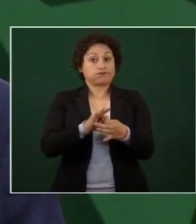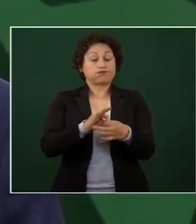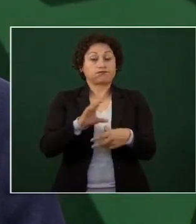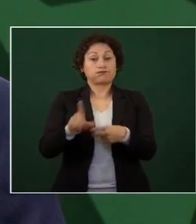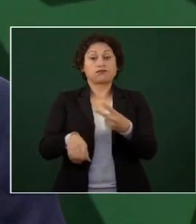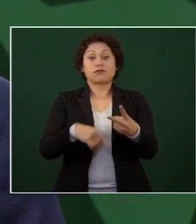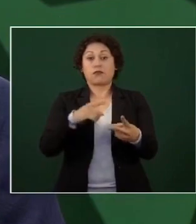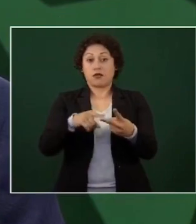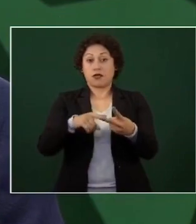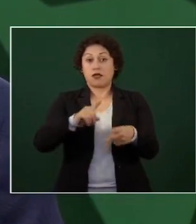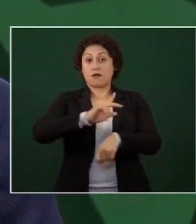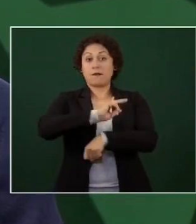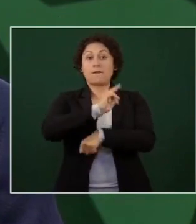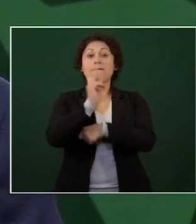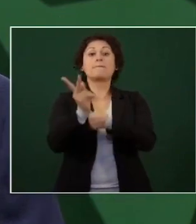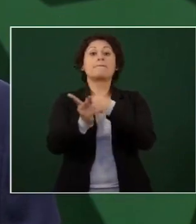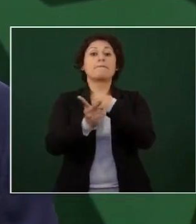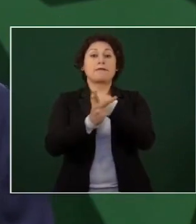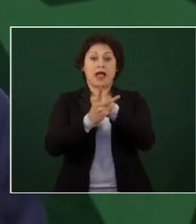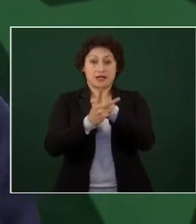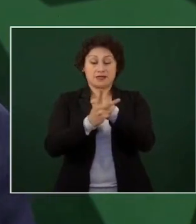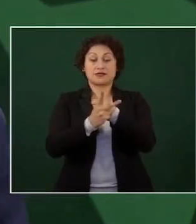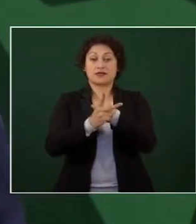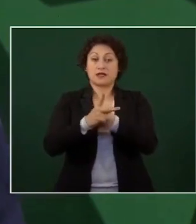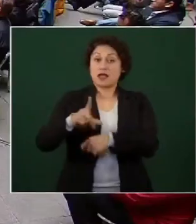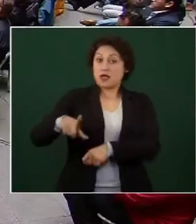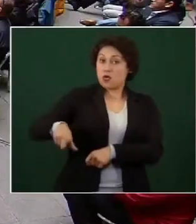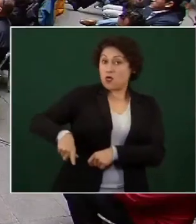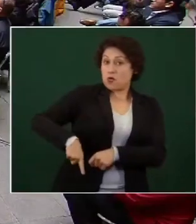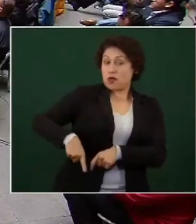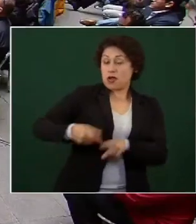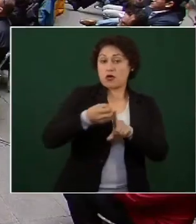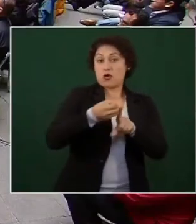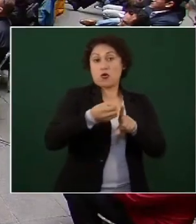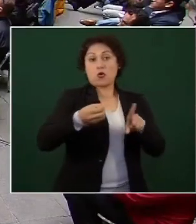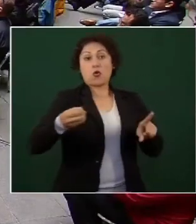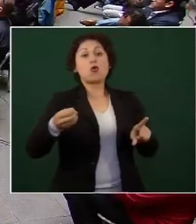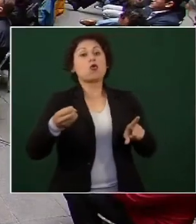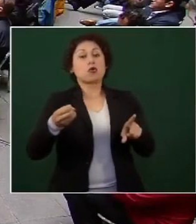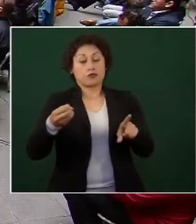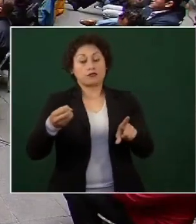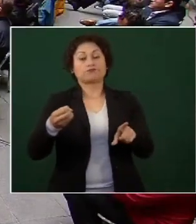del país. Nada más, imagínense, sucede una cosa así